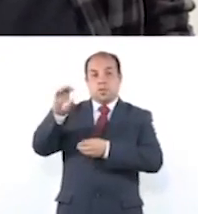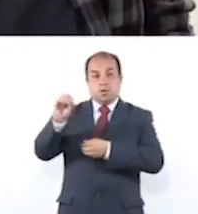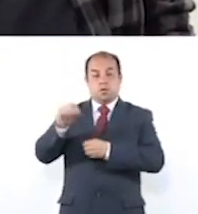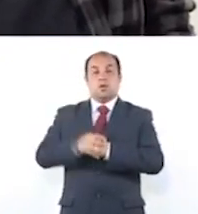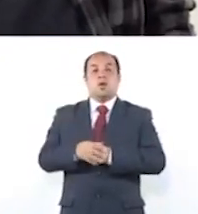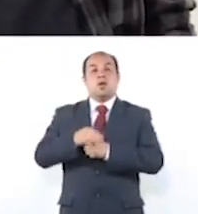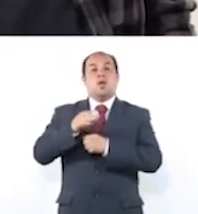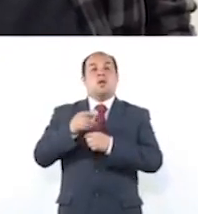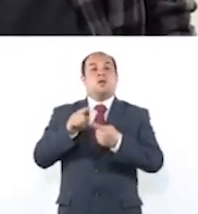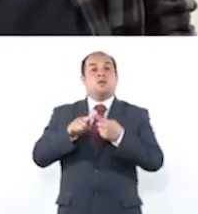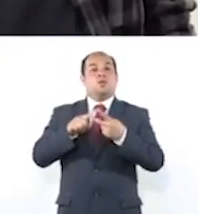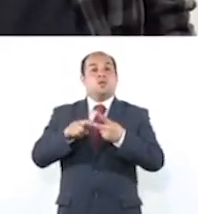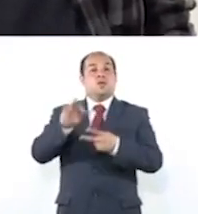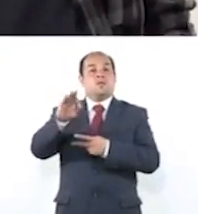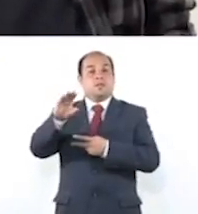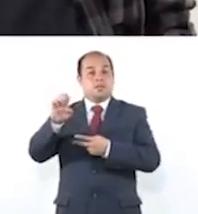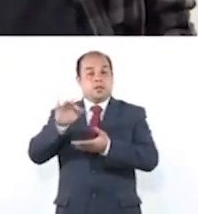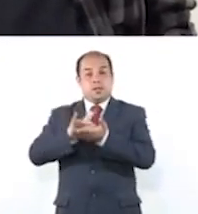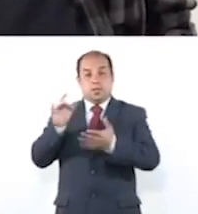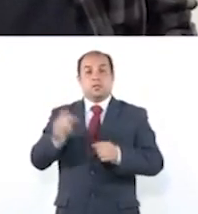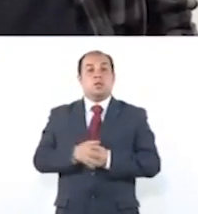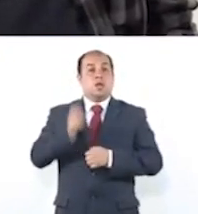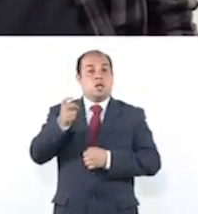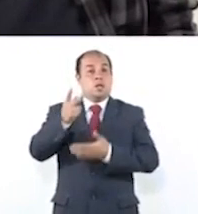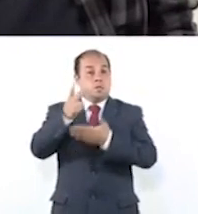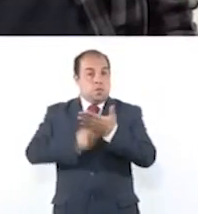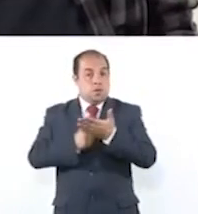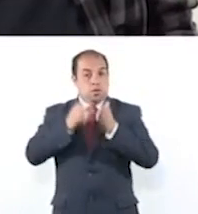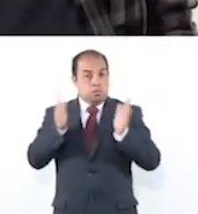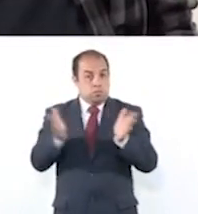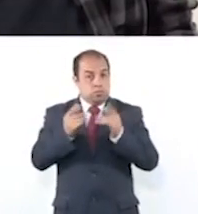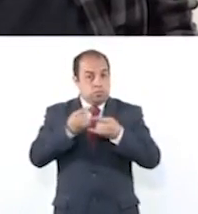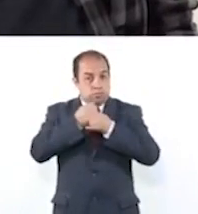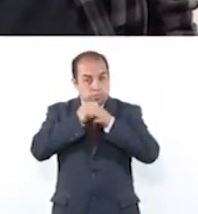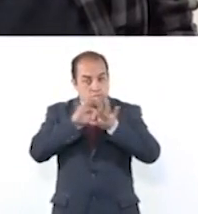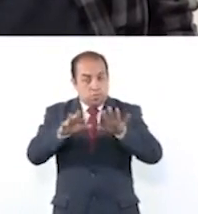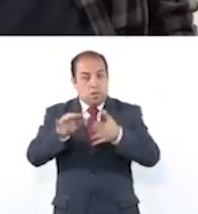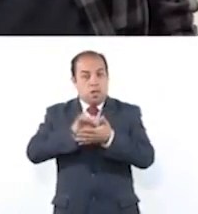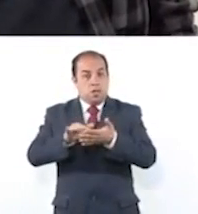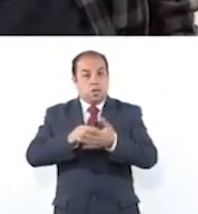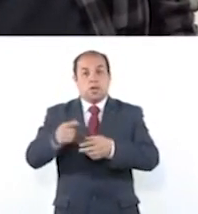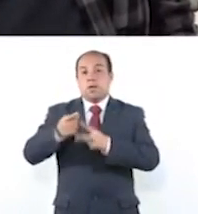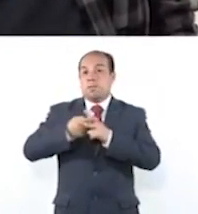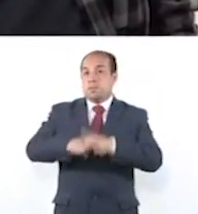Fondo de Cultura Económica, y este es el programa de fomento a la lectura que